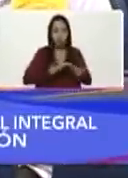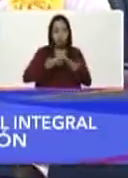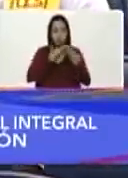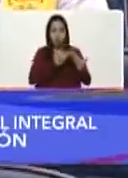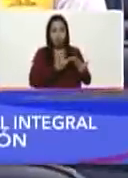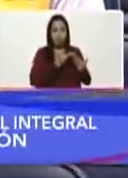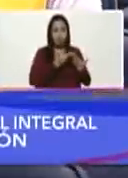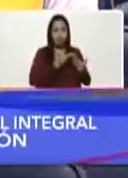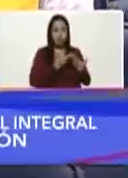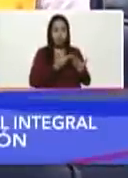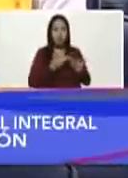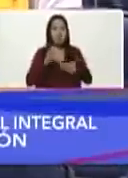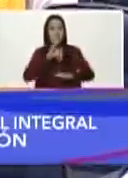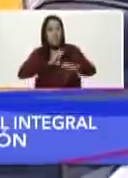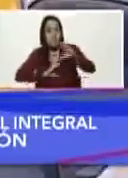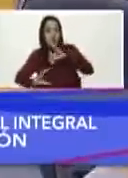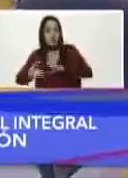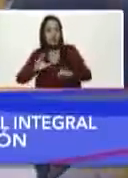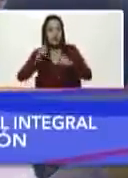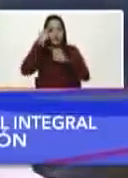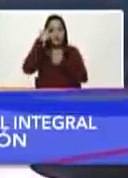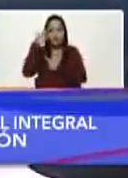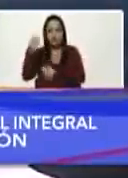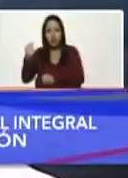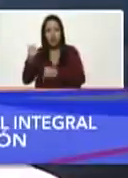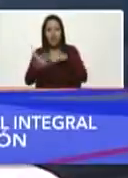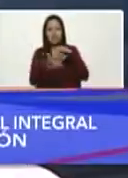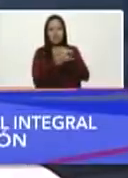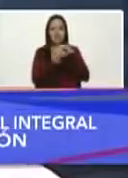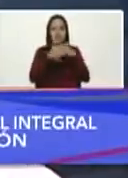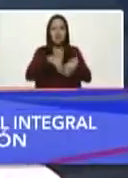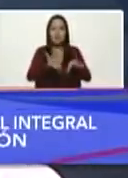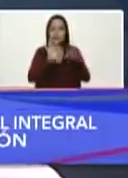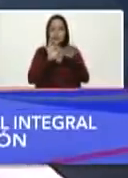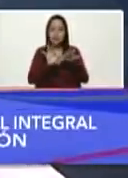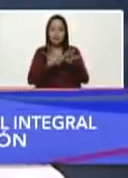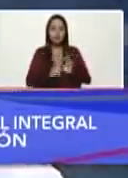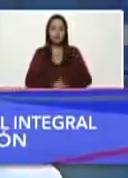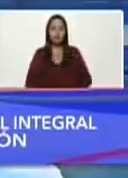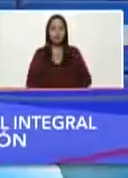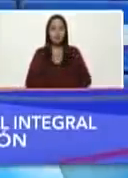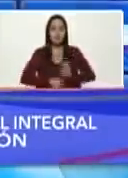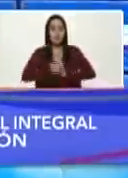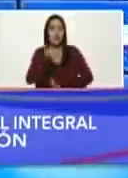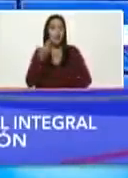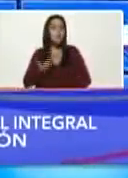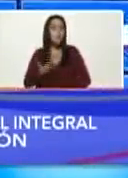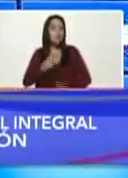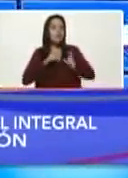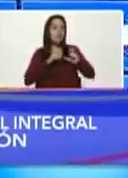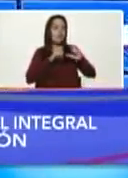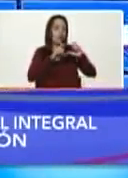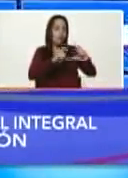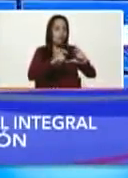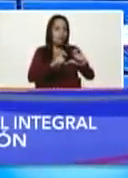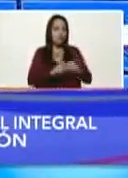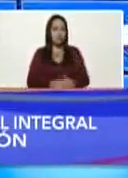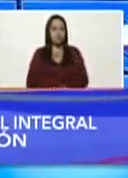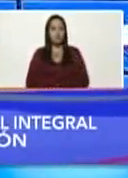la preparación científica, profesional, técnica, especializada, lo más importante es el corazón.